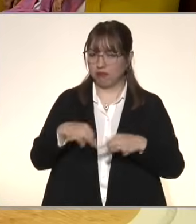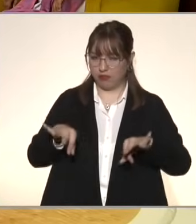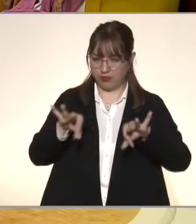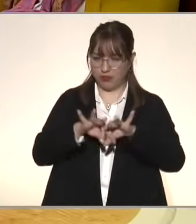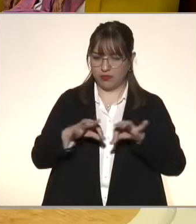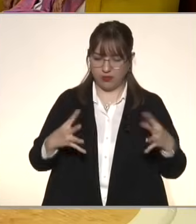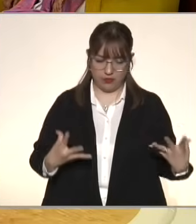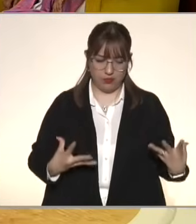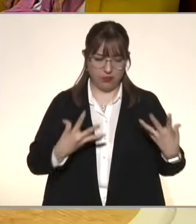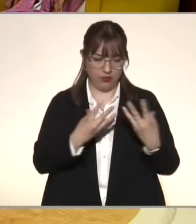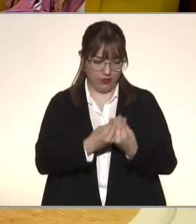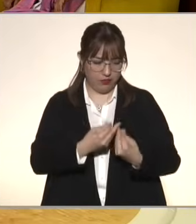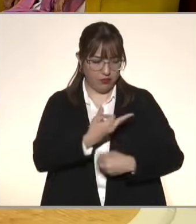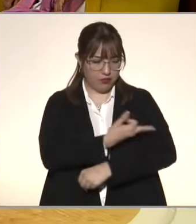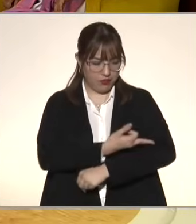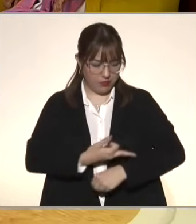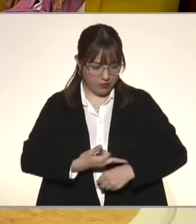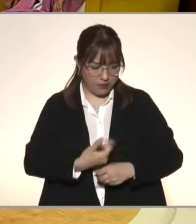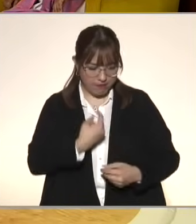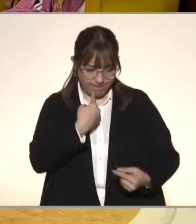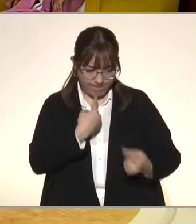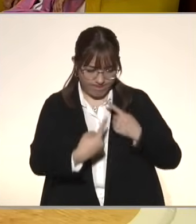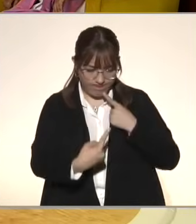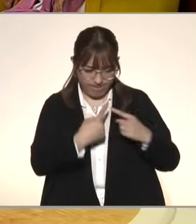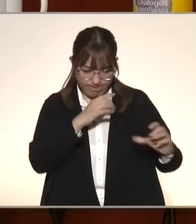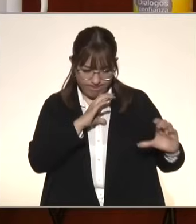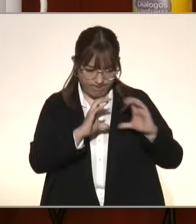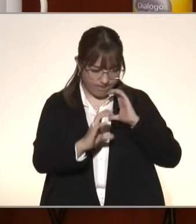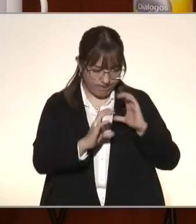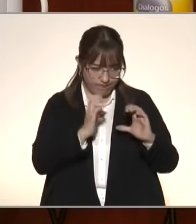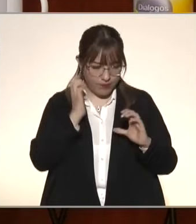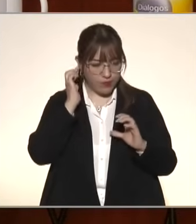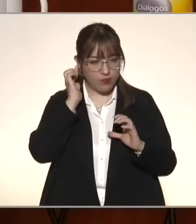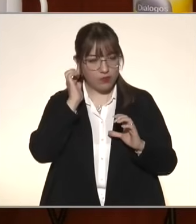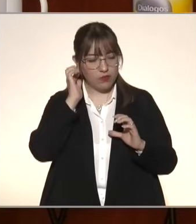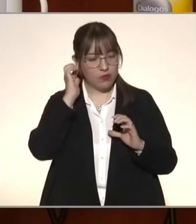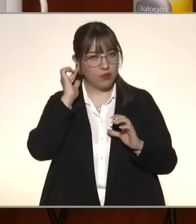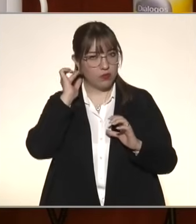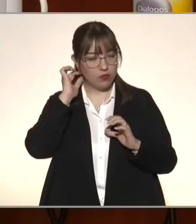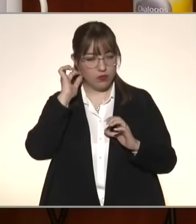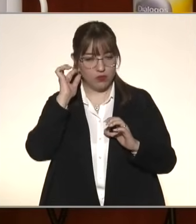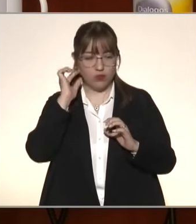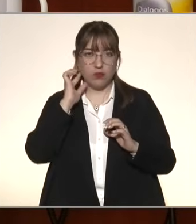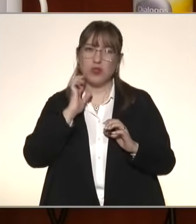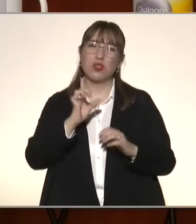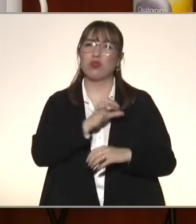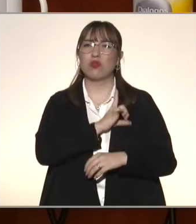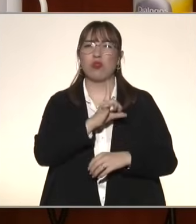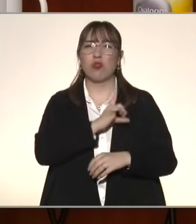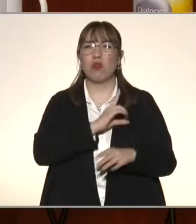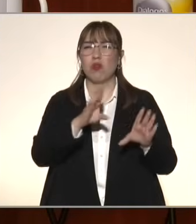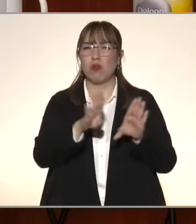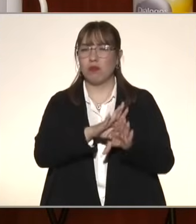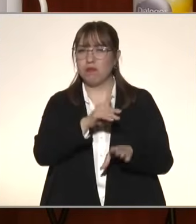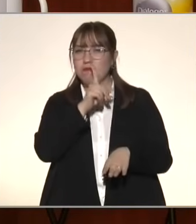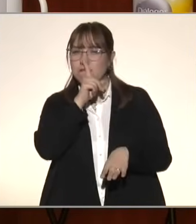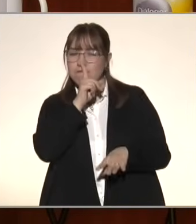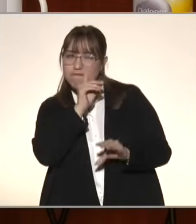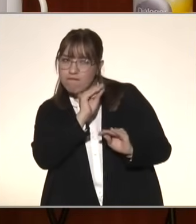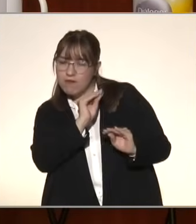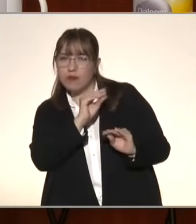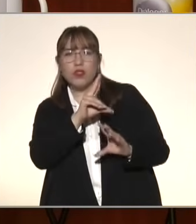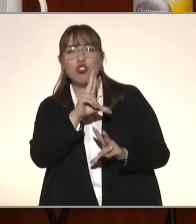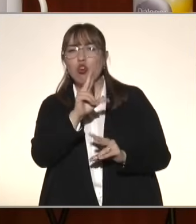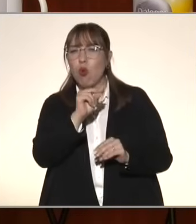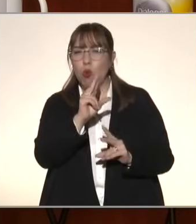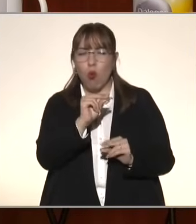familiares de comunicación. No se trata nuevamente de ocultar las cosas que ocurren, sino de darles un lugar y